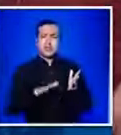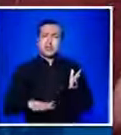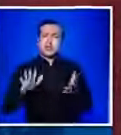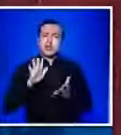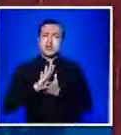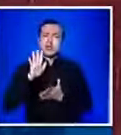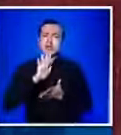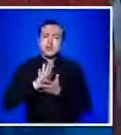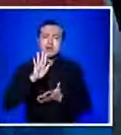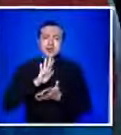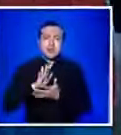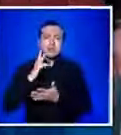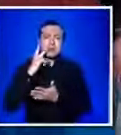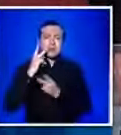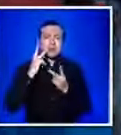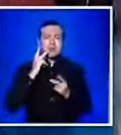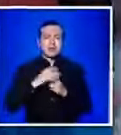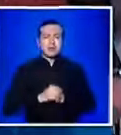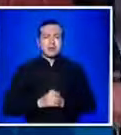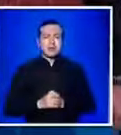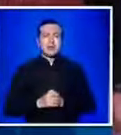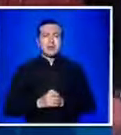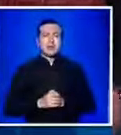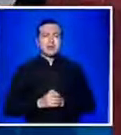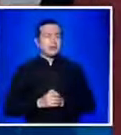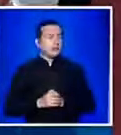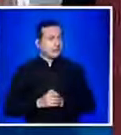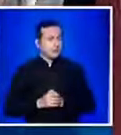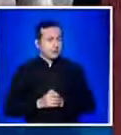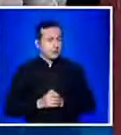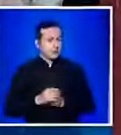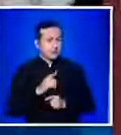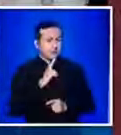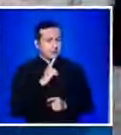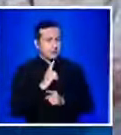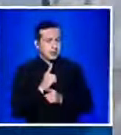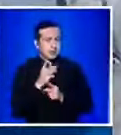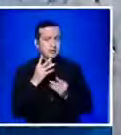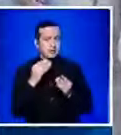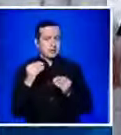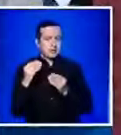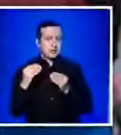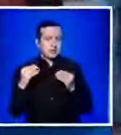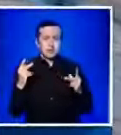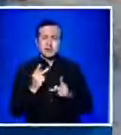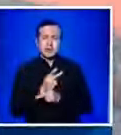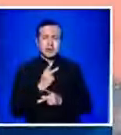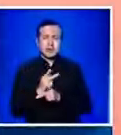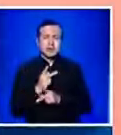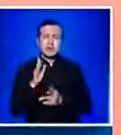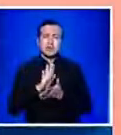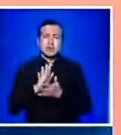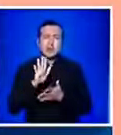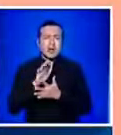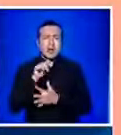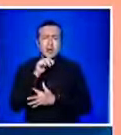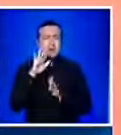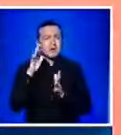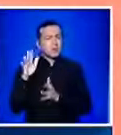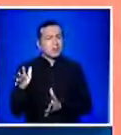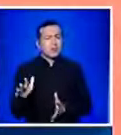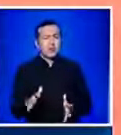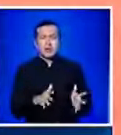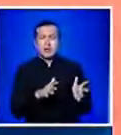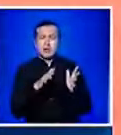dicen los vecinos, tienen un plantel educativo, y hasta el plantel educativo sin agua. ¿Cómo se puede? ¿Cómo se puede